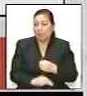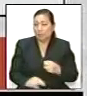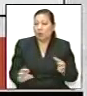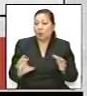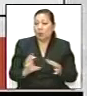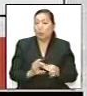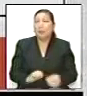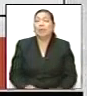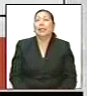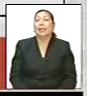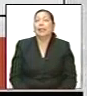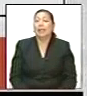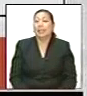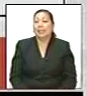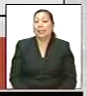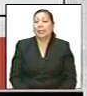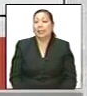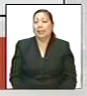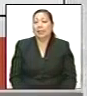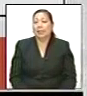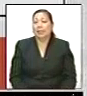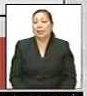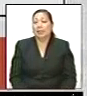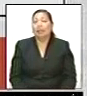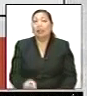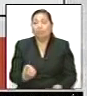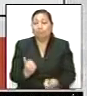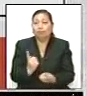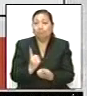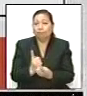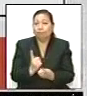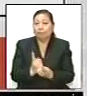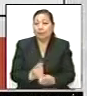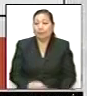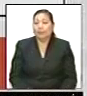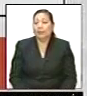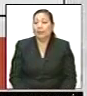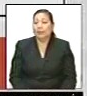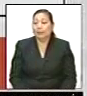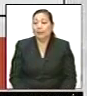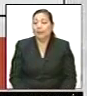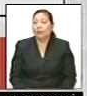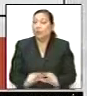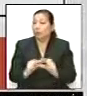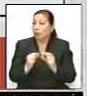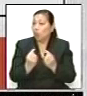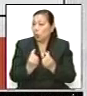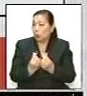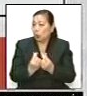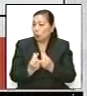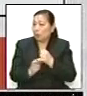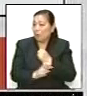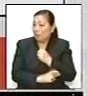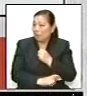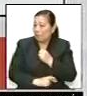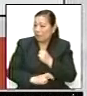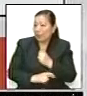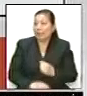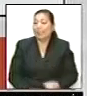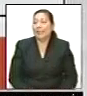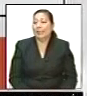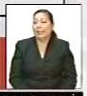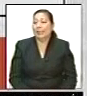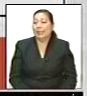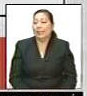asiático que ha conseguido agrupar a países de